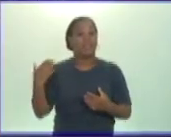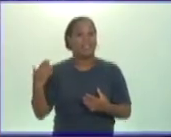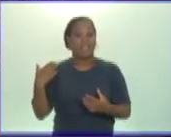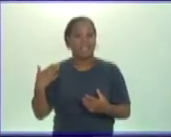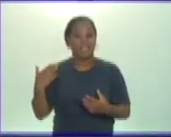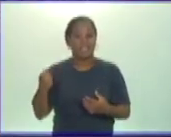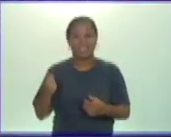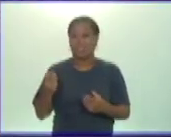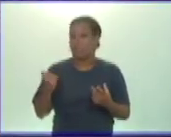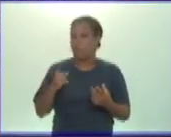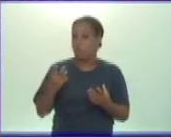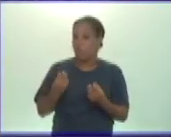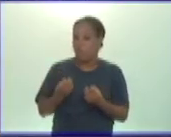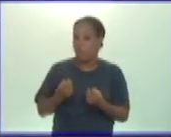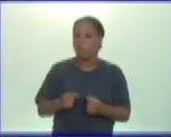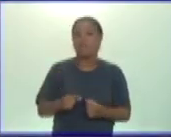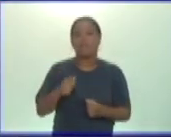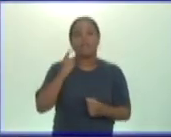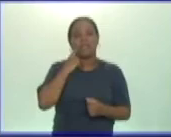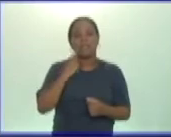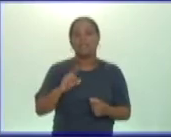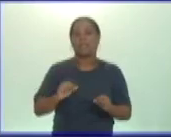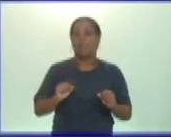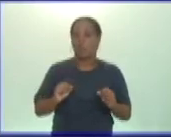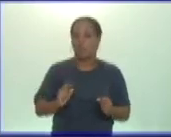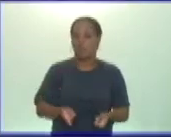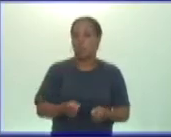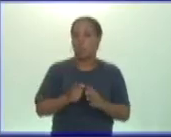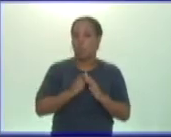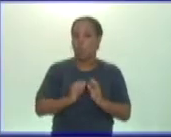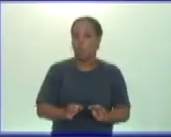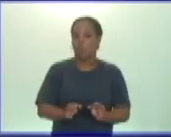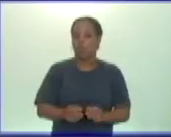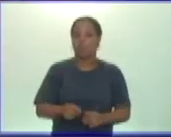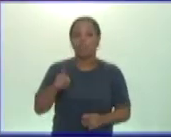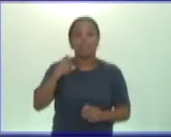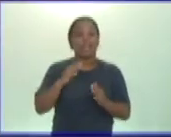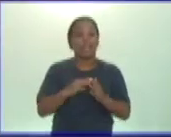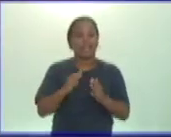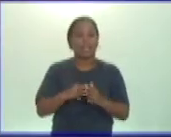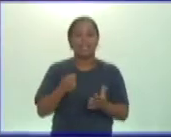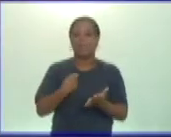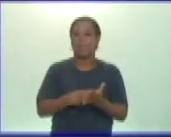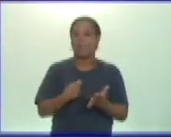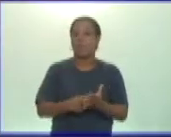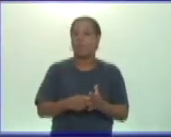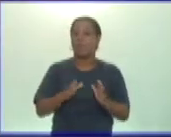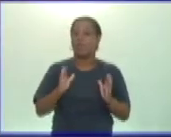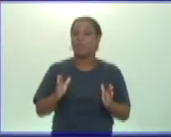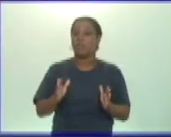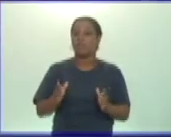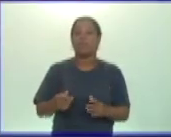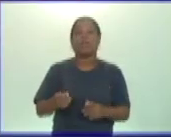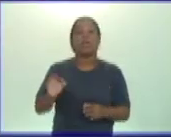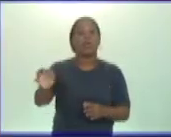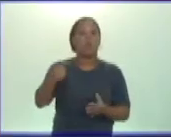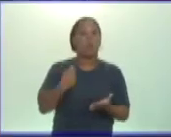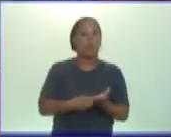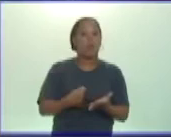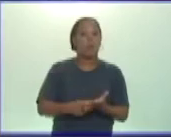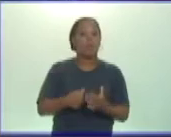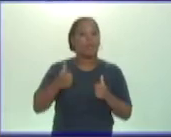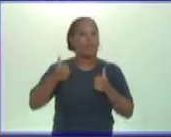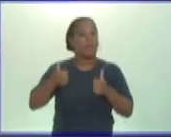sean adecuados al calefactor. Si en la casa van a comprar una estufa, que tus papás elijan la más adecuada y que contamine